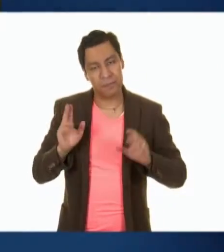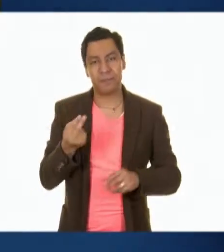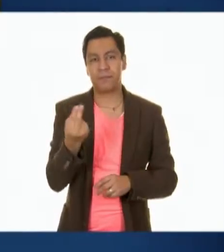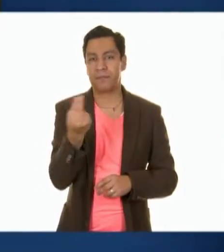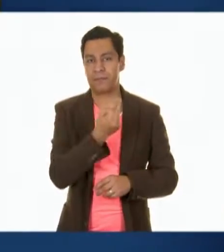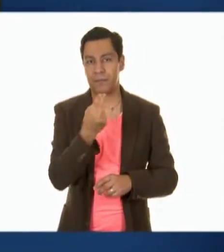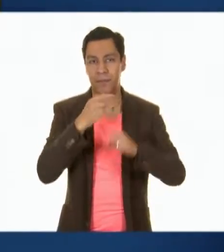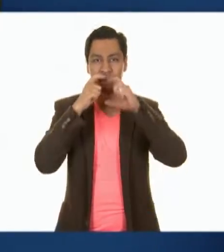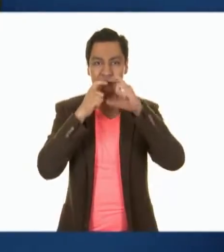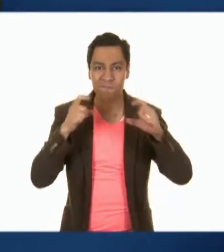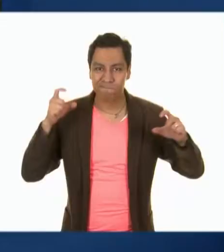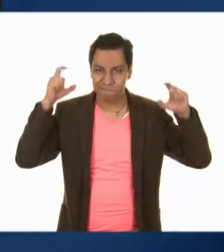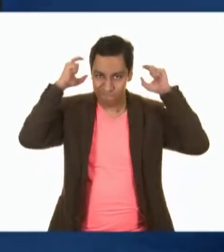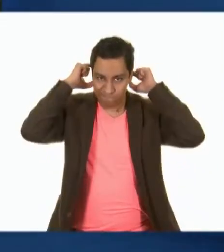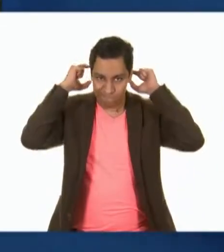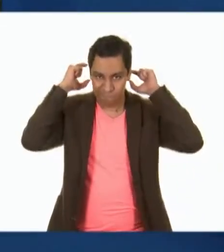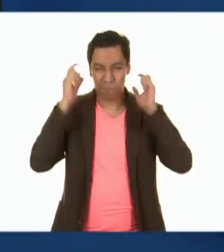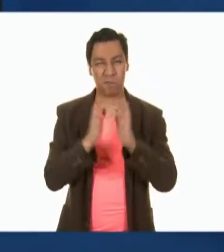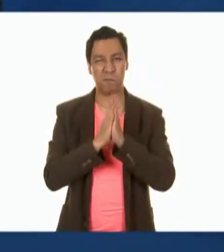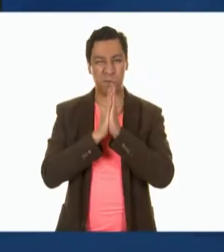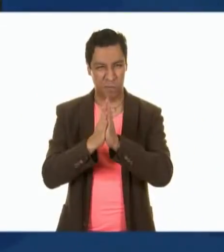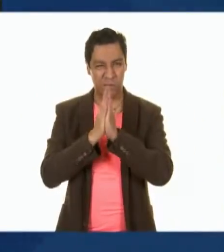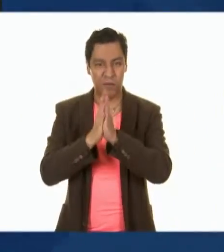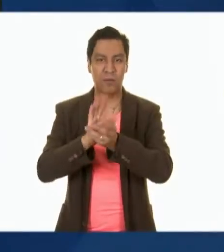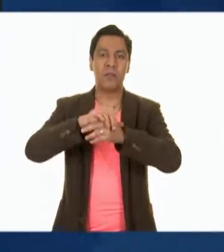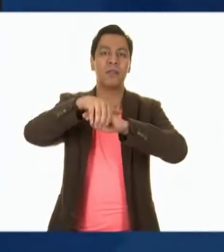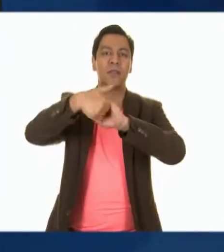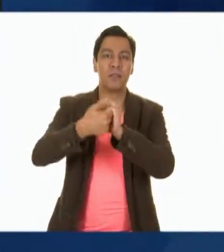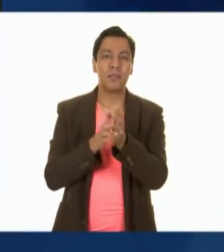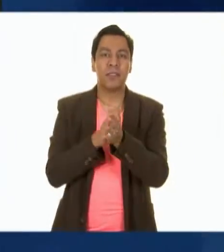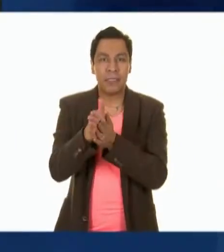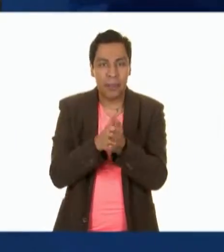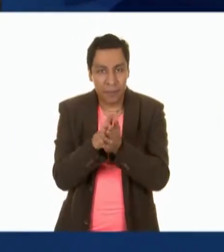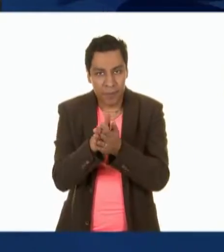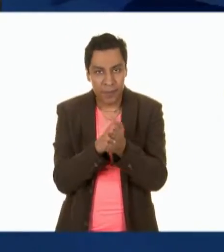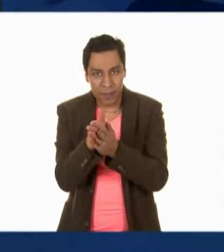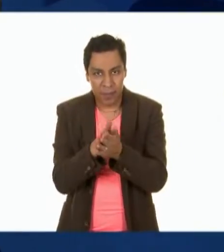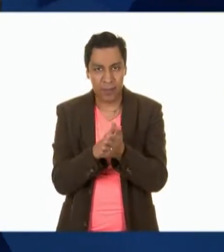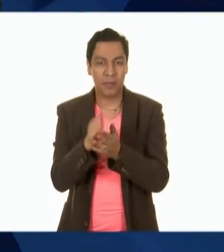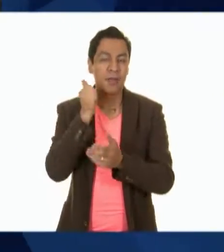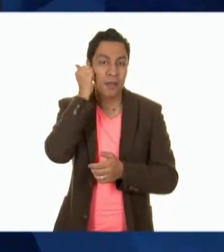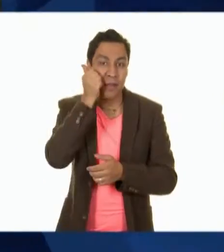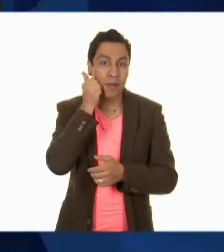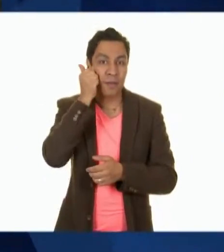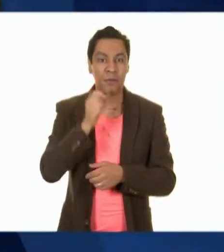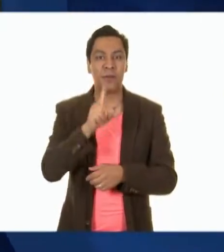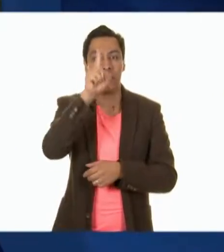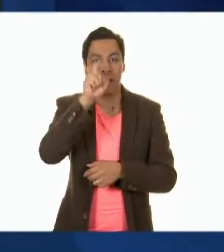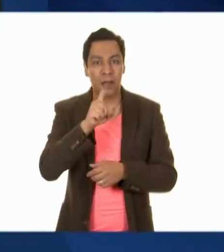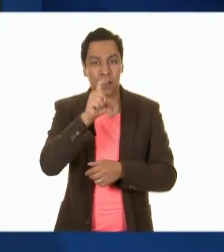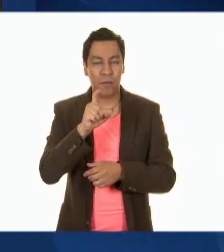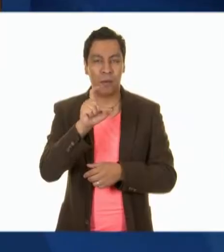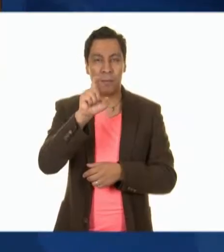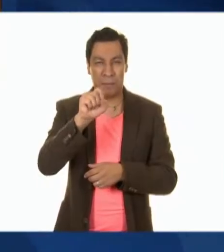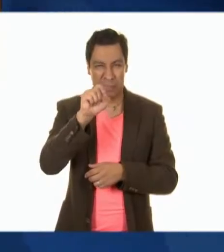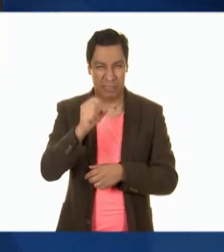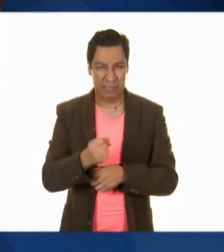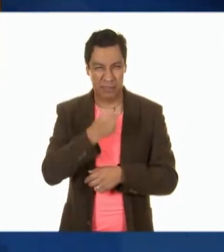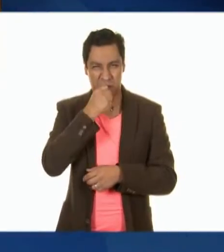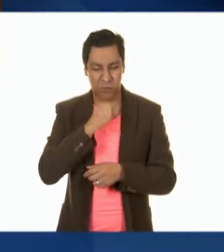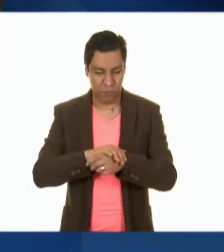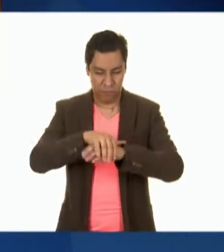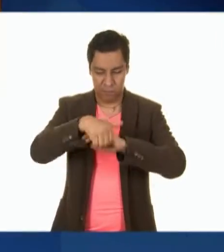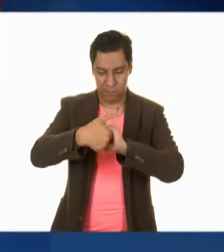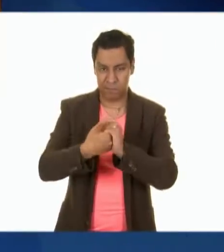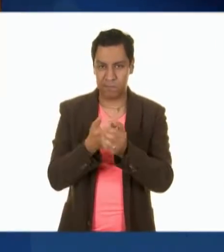cubrebocas. Lava tus manos frecuentemente con agua y con jabón por lo menos durante 20 segundos. Ahora